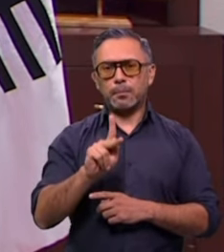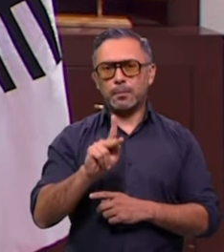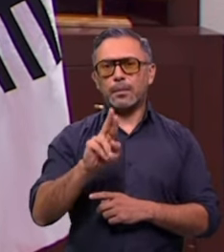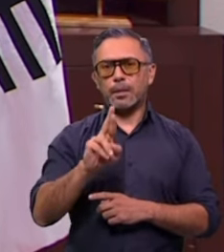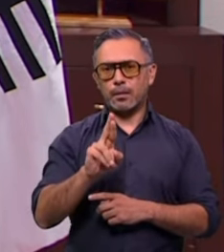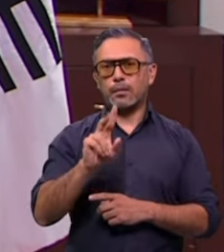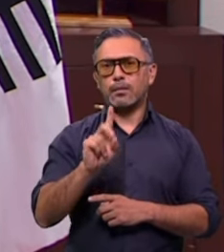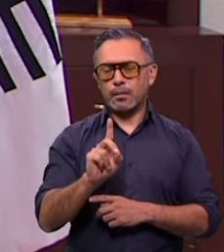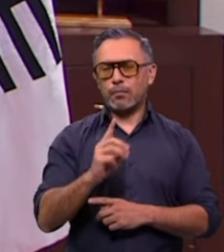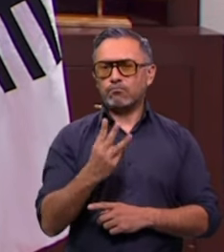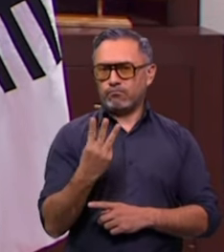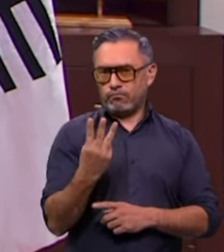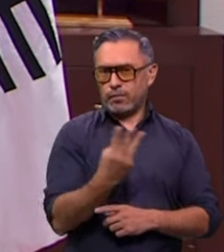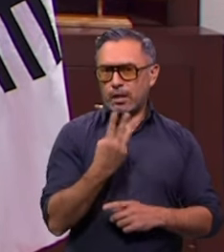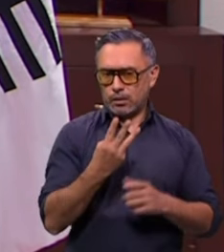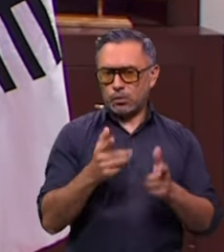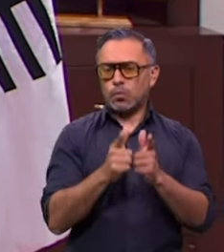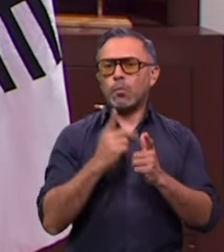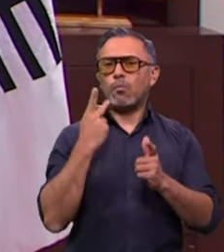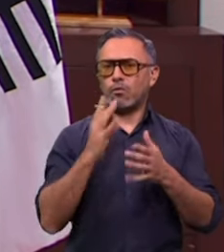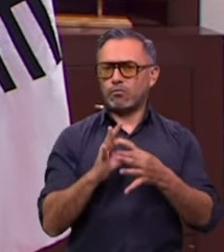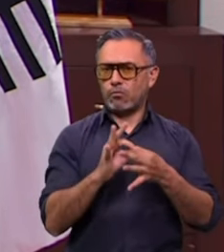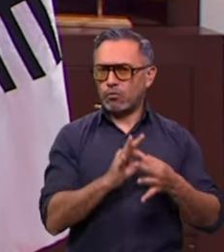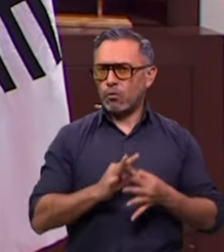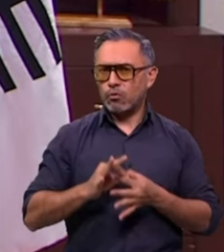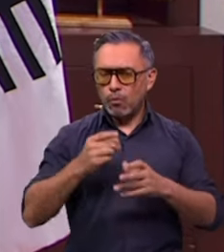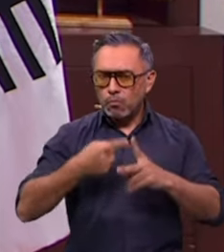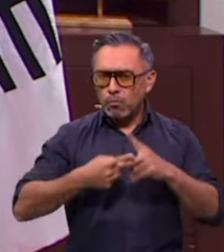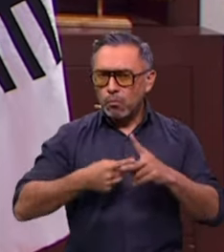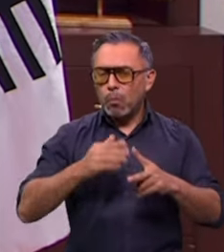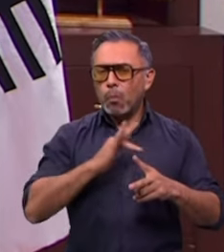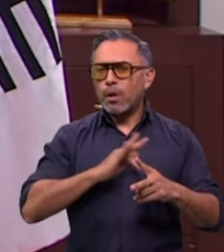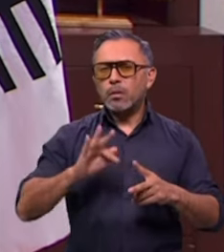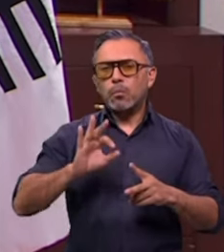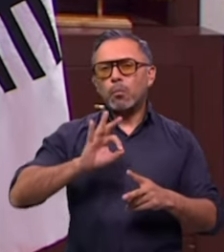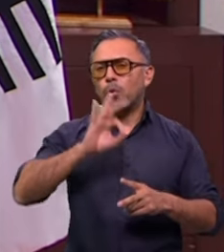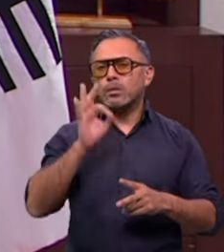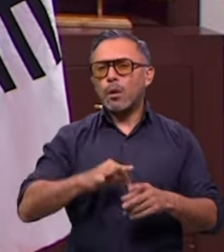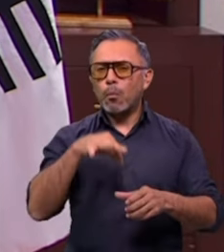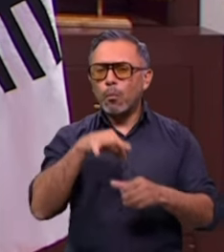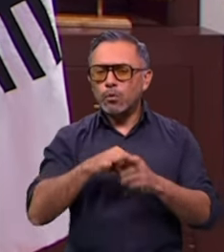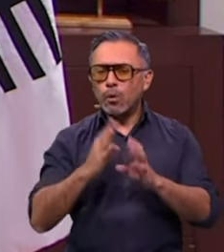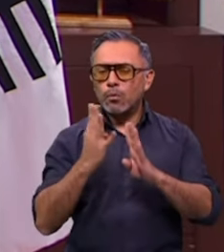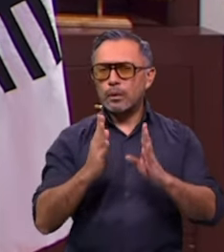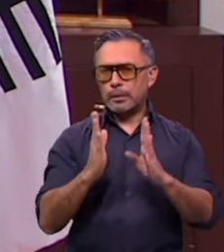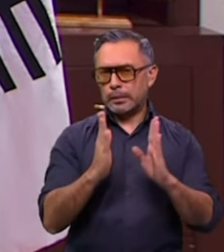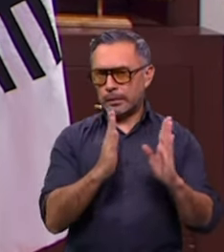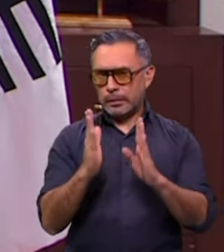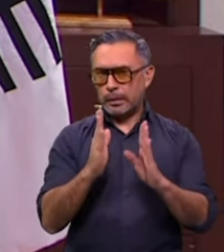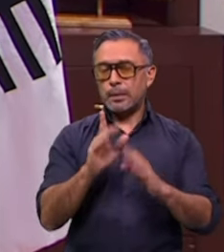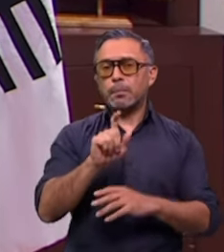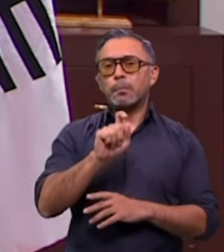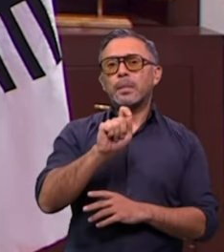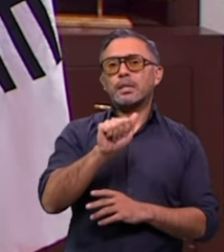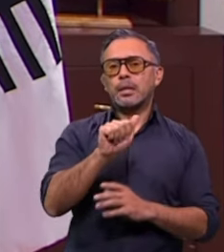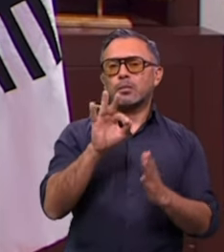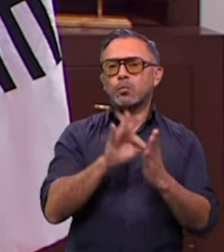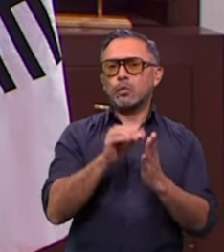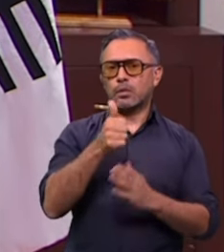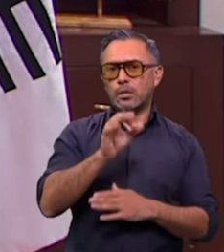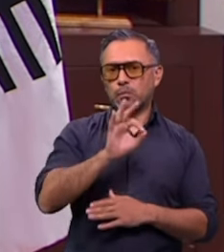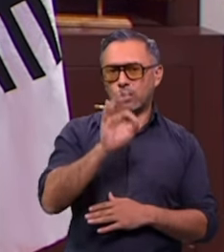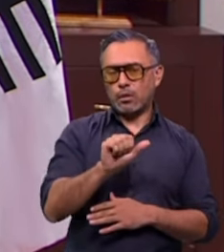y Partido de la Revolución Democrática, obtuvo una votación que se ubica entre el 26.6